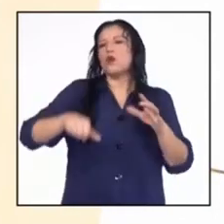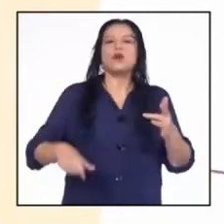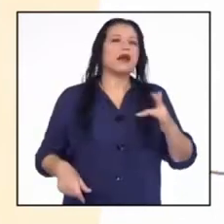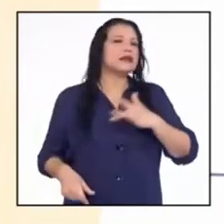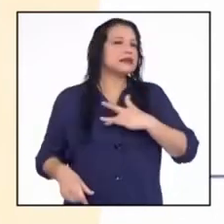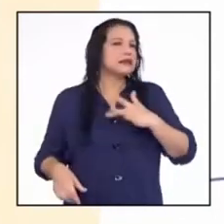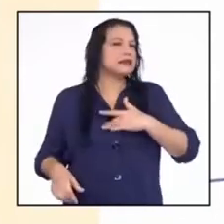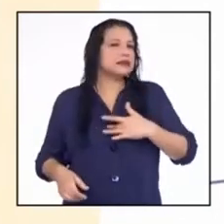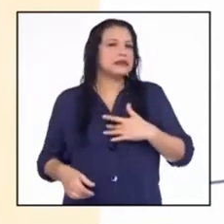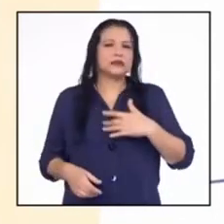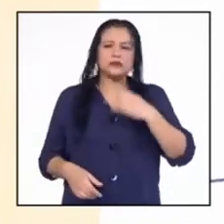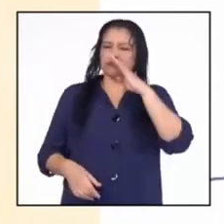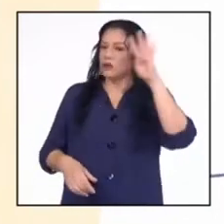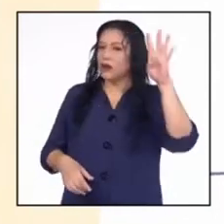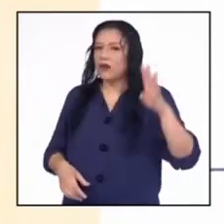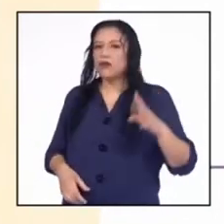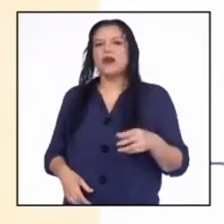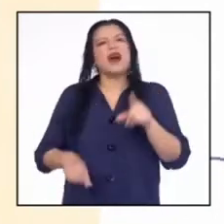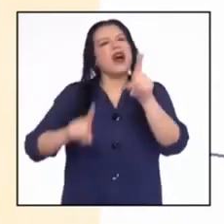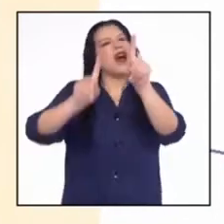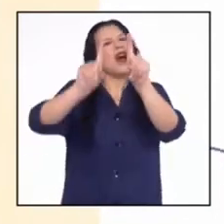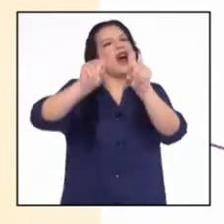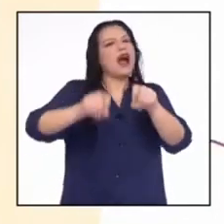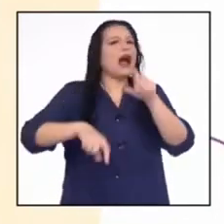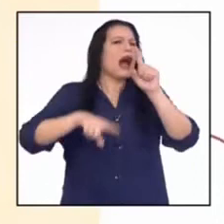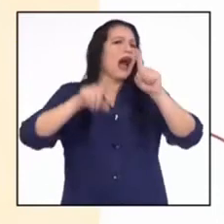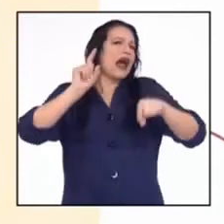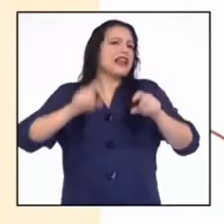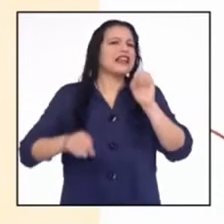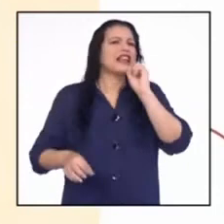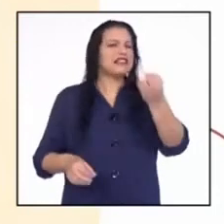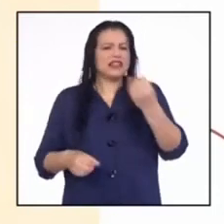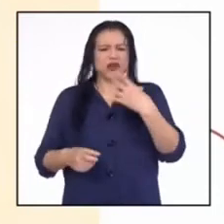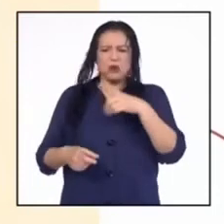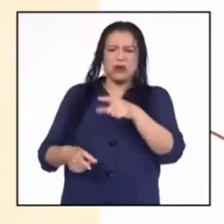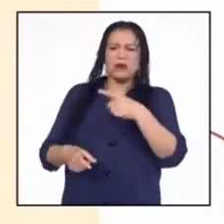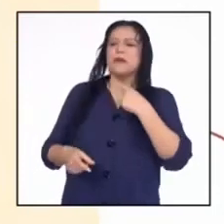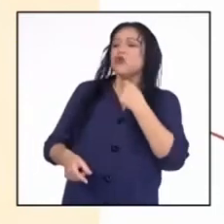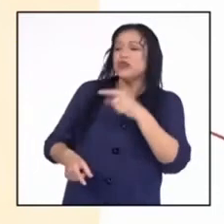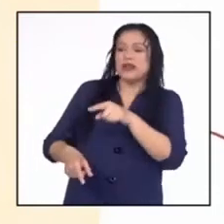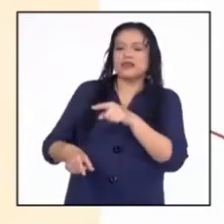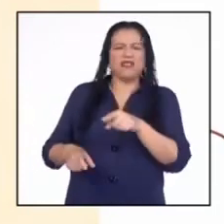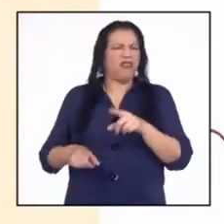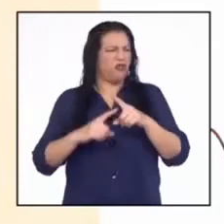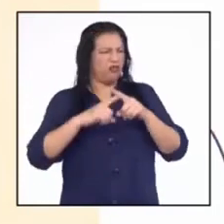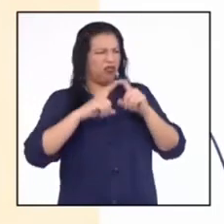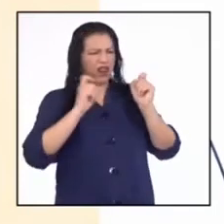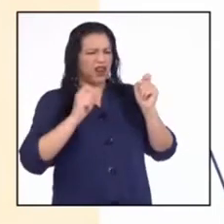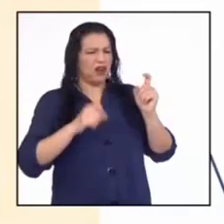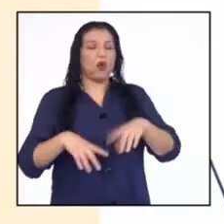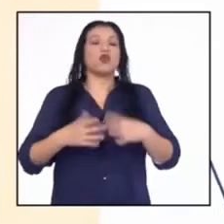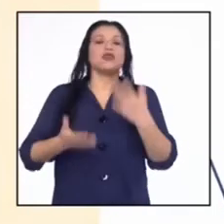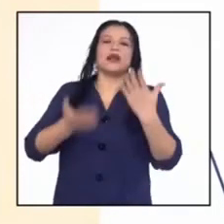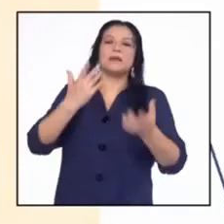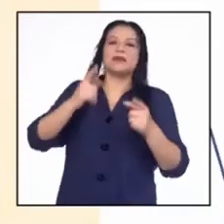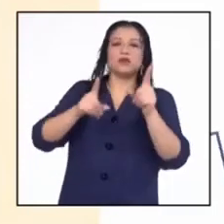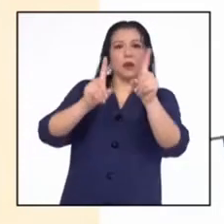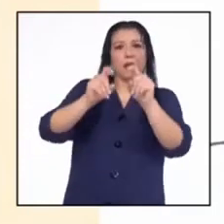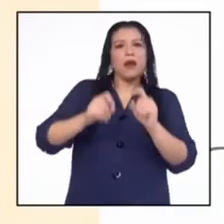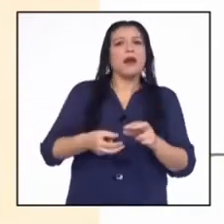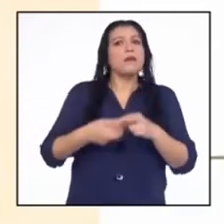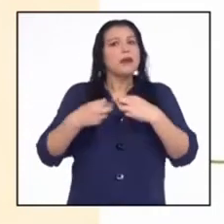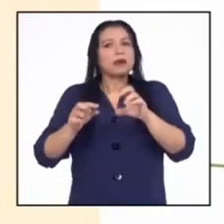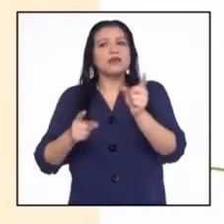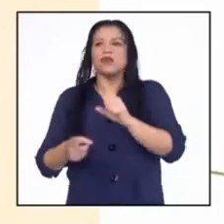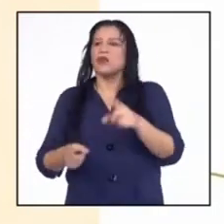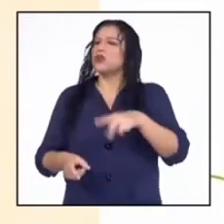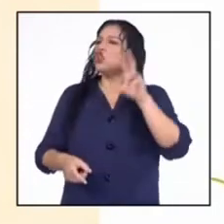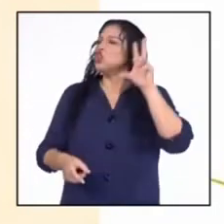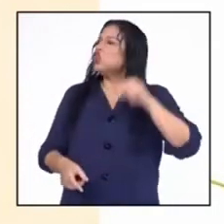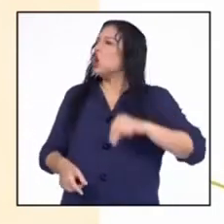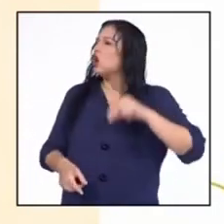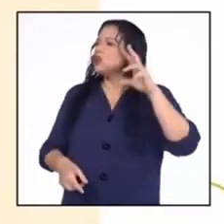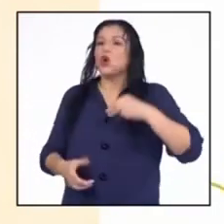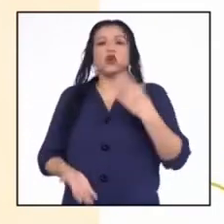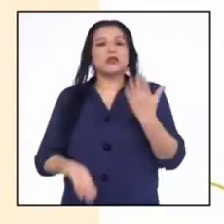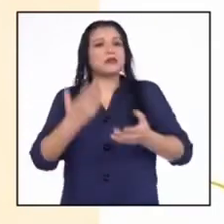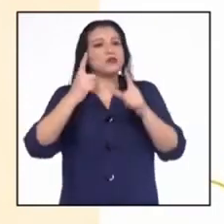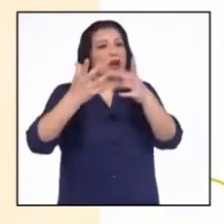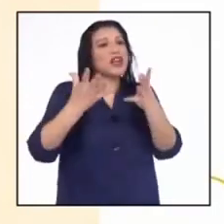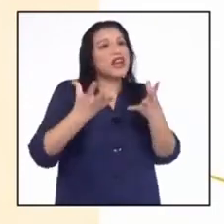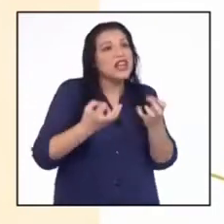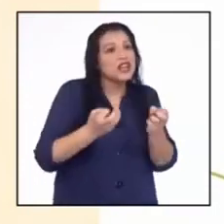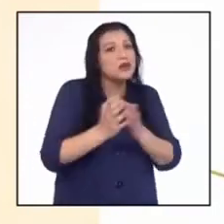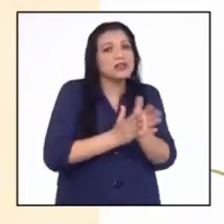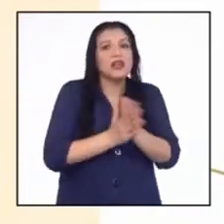ignorados? ¿Alguien les dijo que lo que les gusta es feo? ¿Les han negado algo sin una razón fija o han querido hacer algo